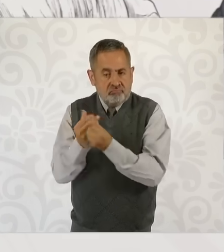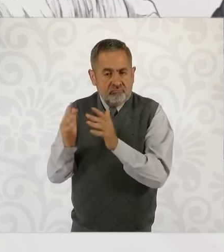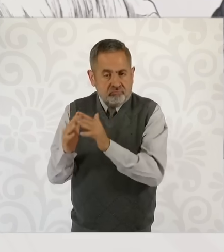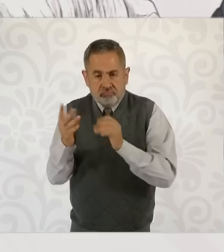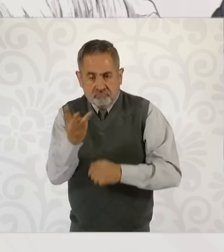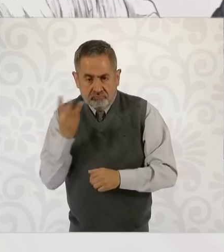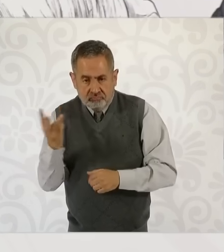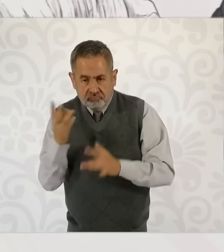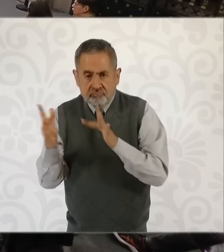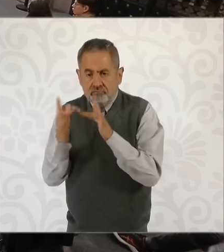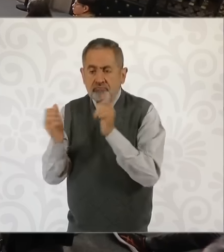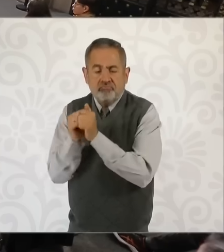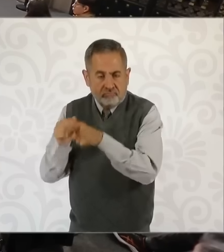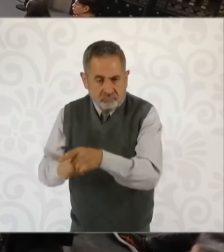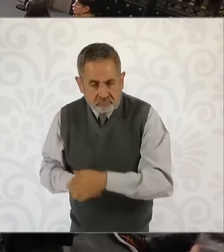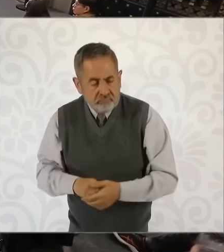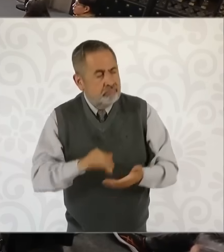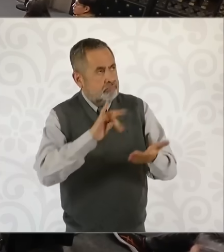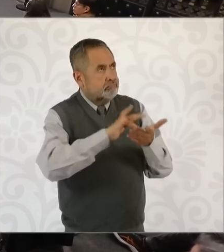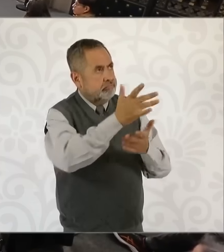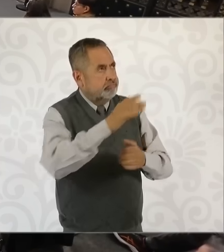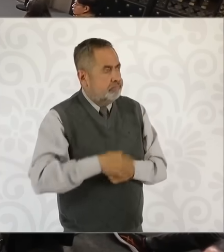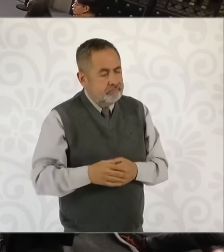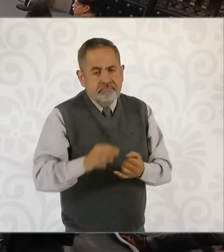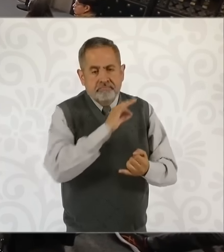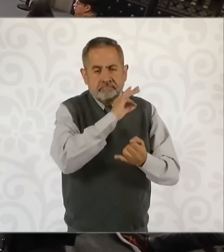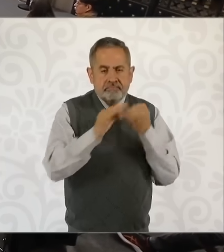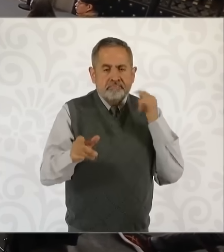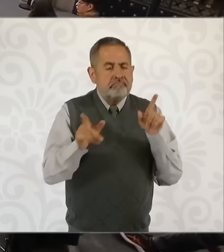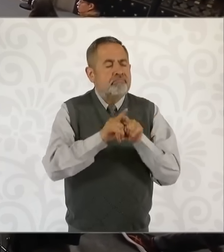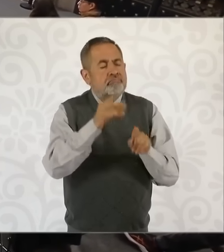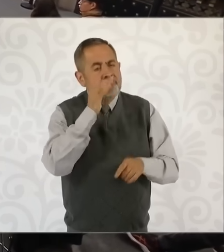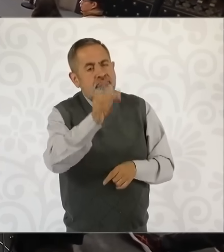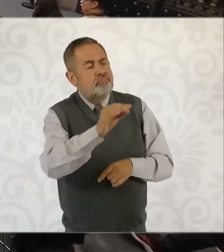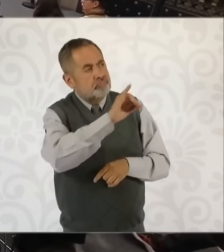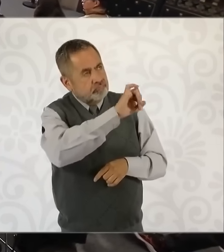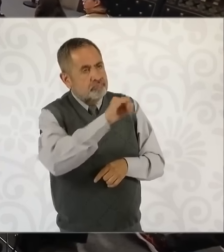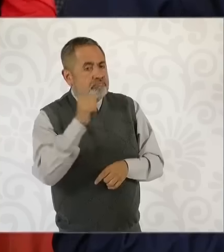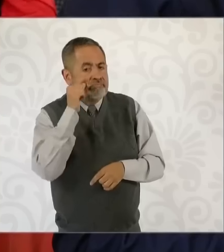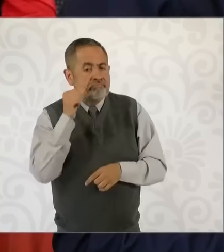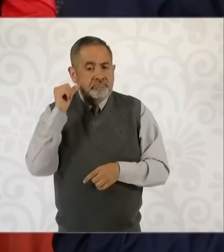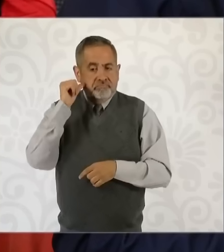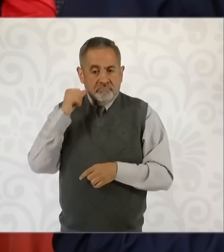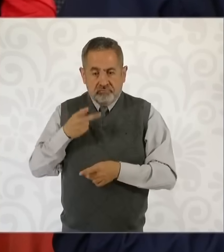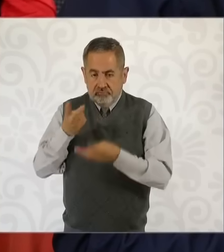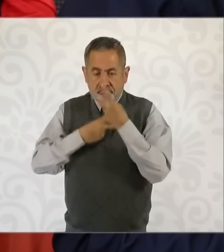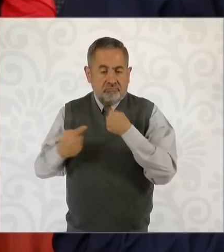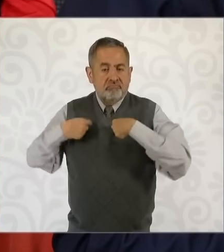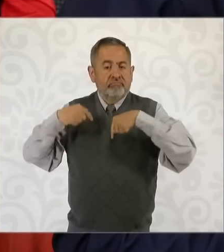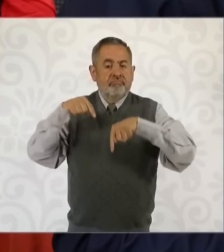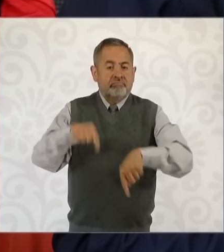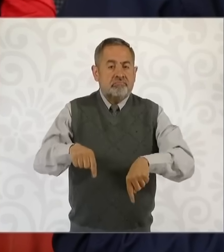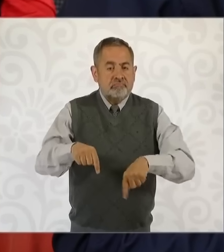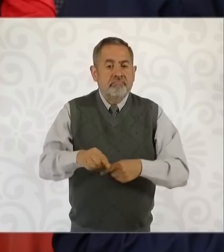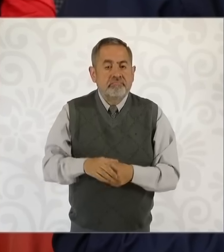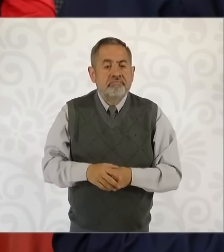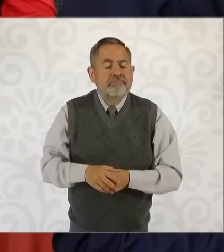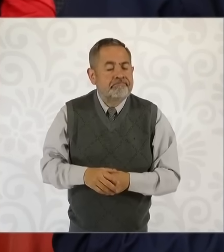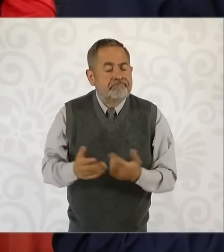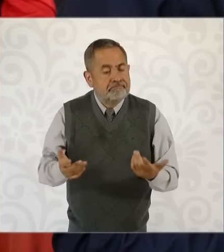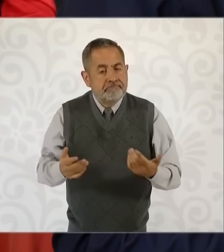contacto contigo. Sí, muchas gracias. Finalmente quiero comentarle que ayer que estaba yo aquí, los